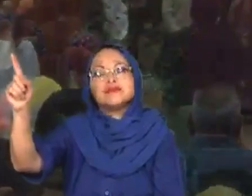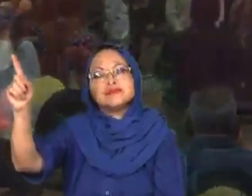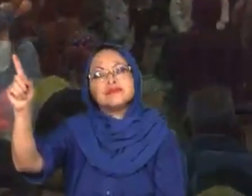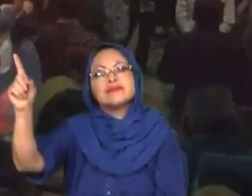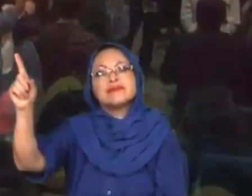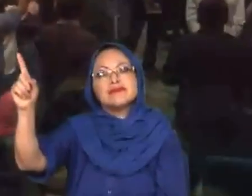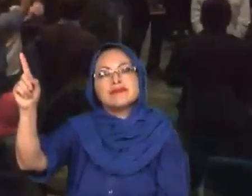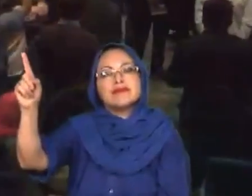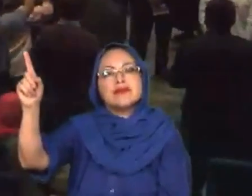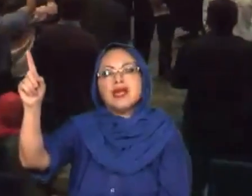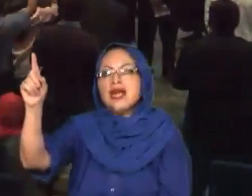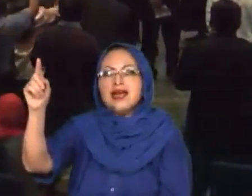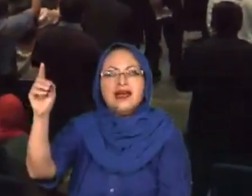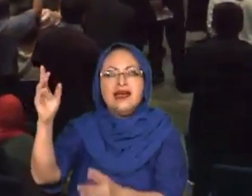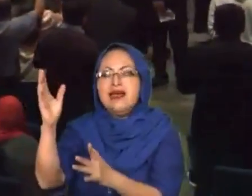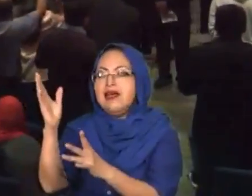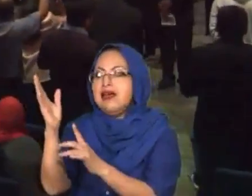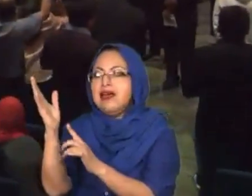Maravilloso, Señor.